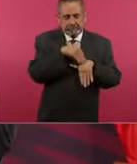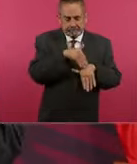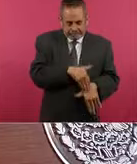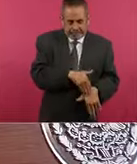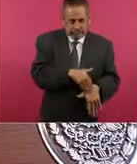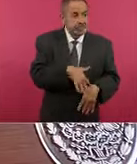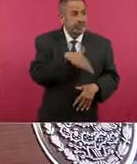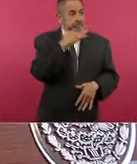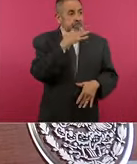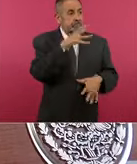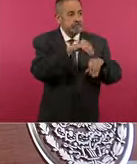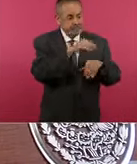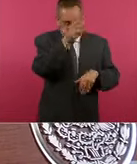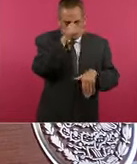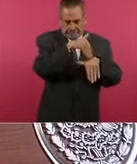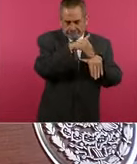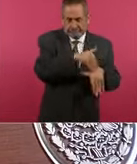corrupción.